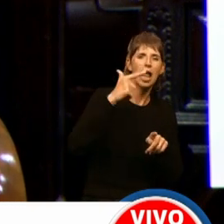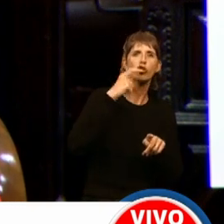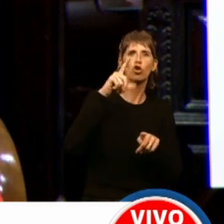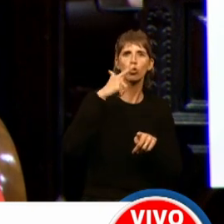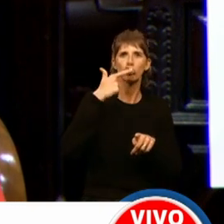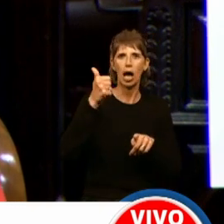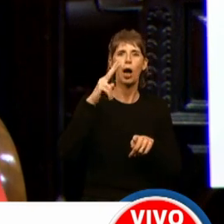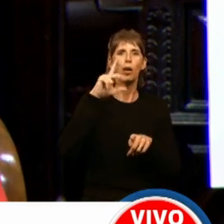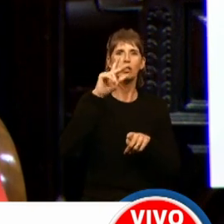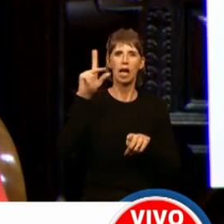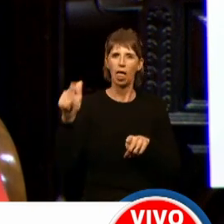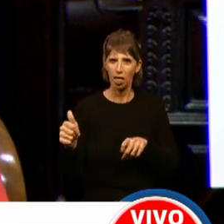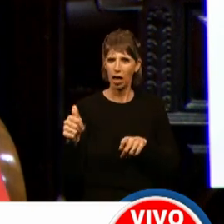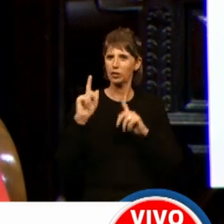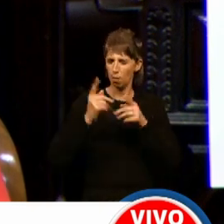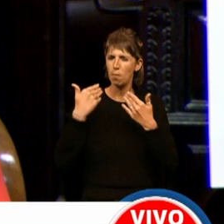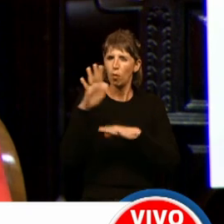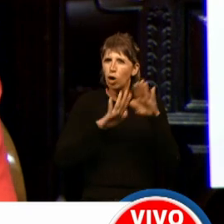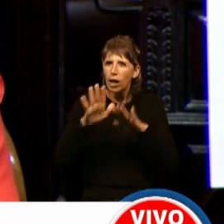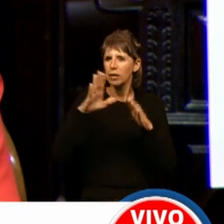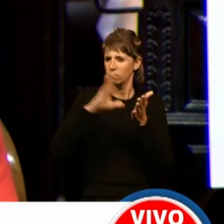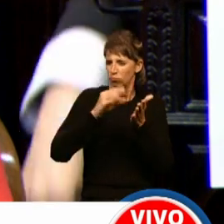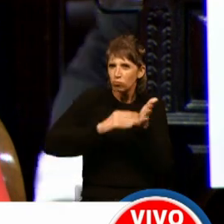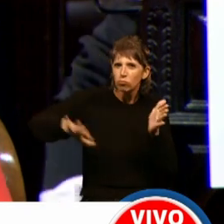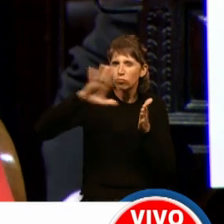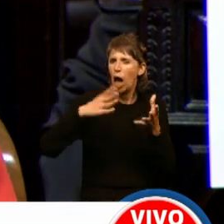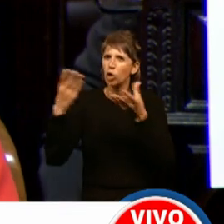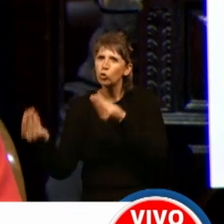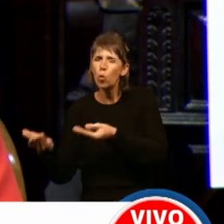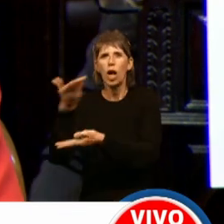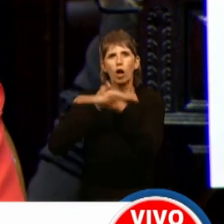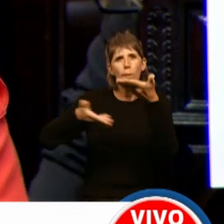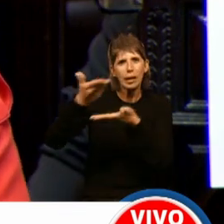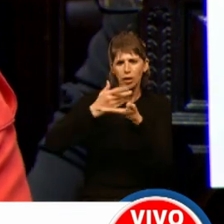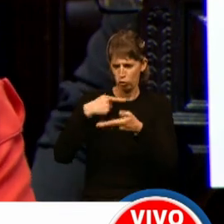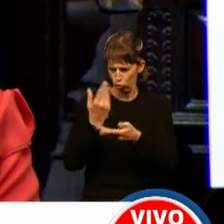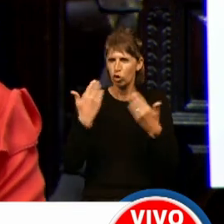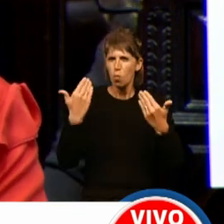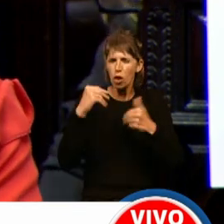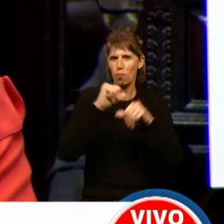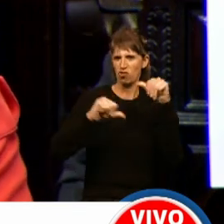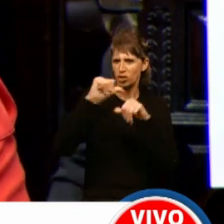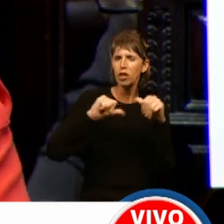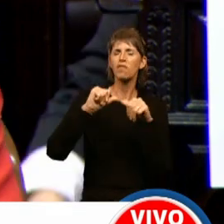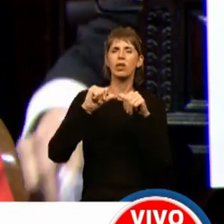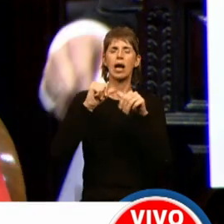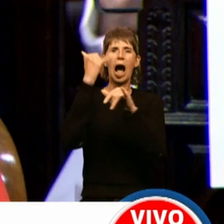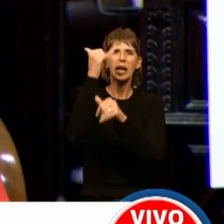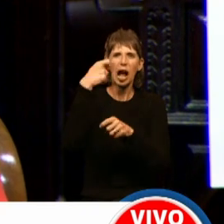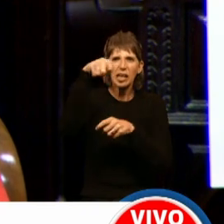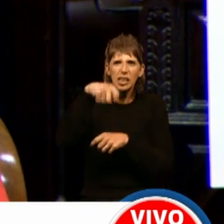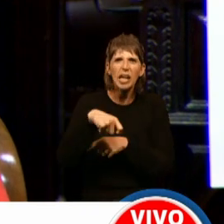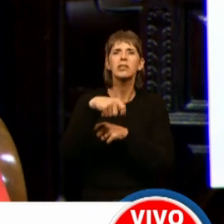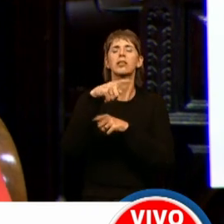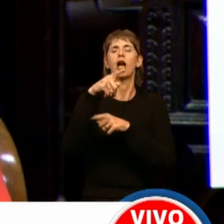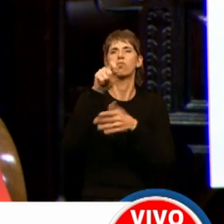y ser solidarios con quien más lo necesitan si podemos ser científicas arquitectas educadoras licenciadas